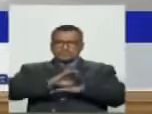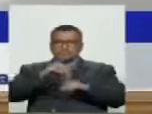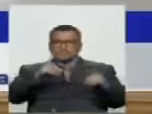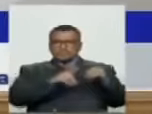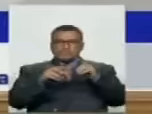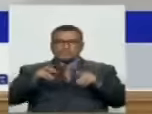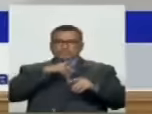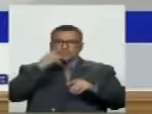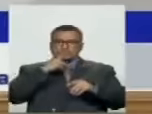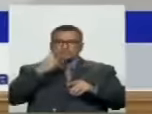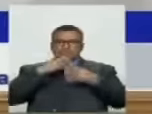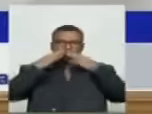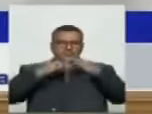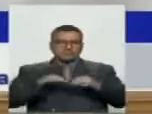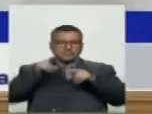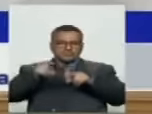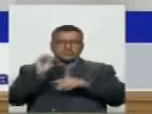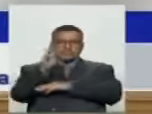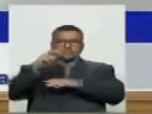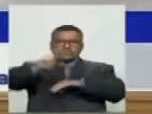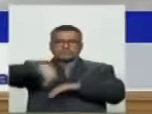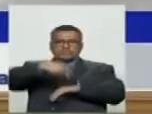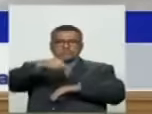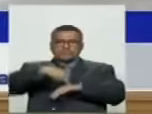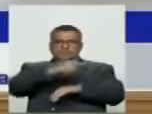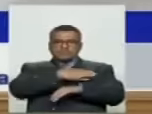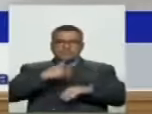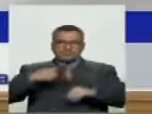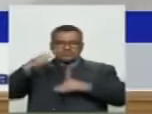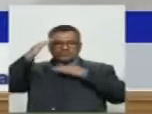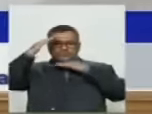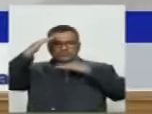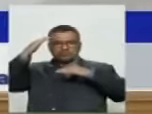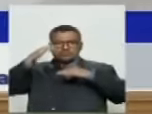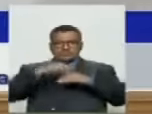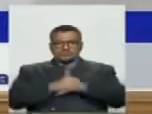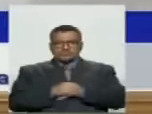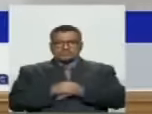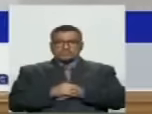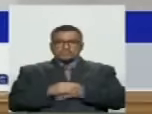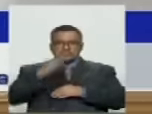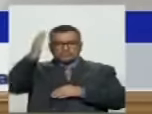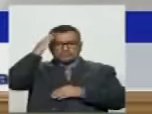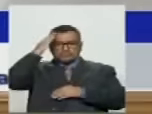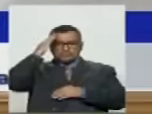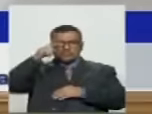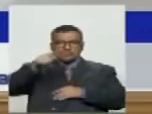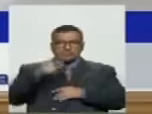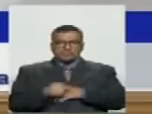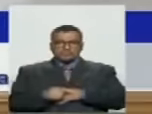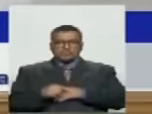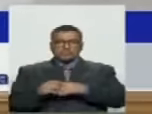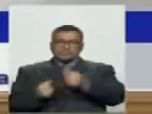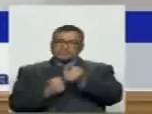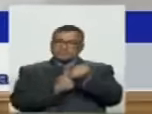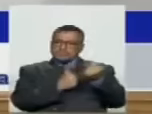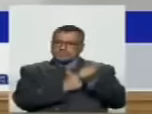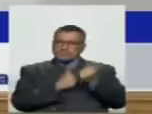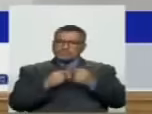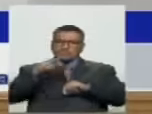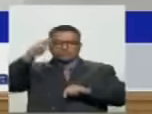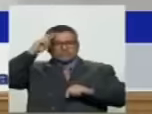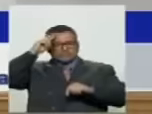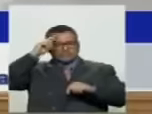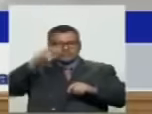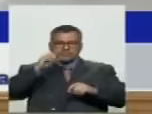debate político por excelencia del país, la Asamblea Nacional, quiero enviarle un saludo de reconocimiento, de solidaridad, de